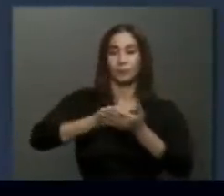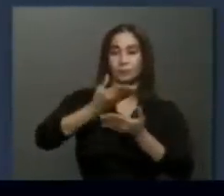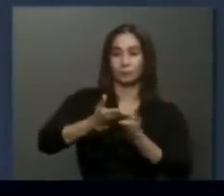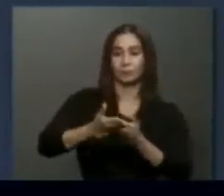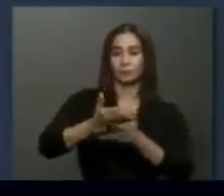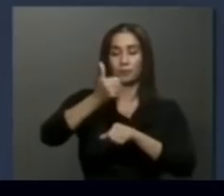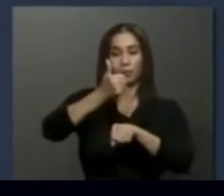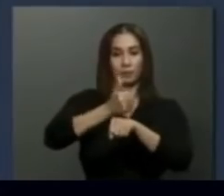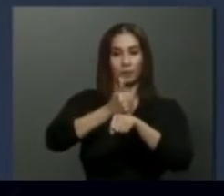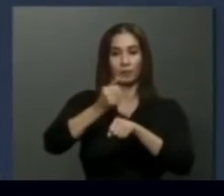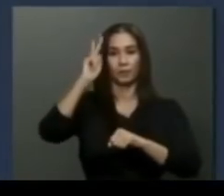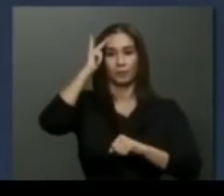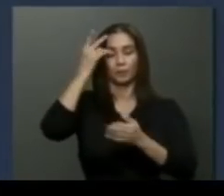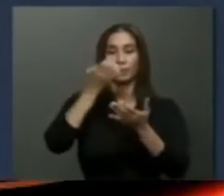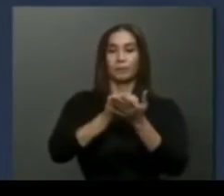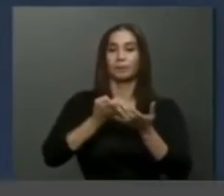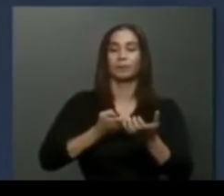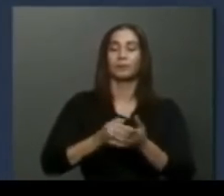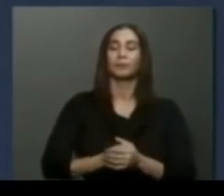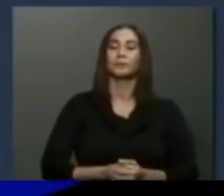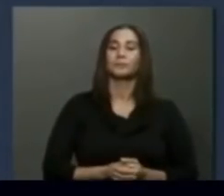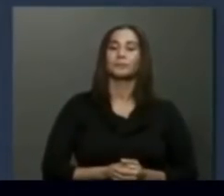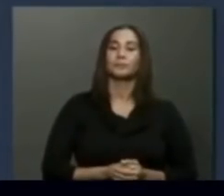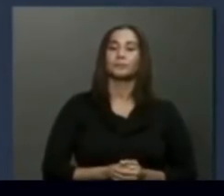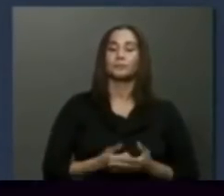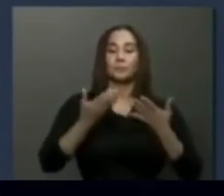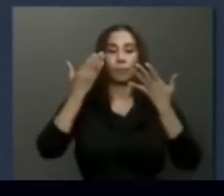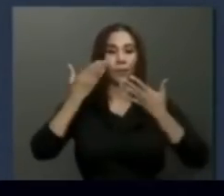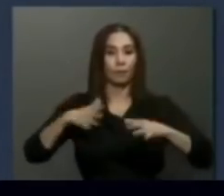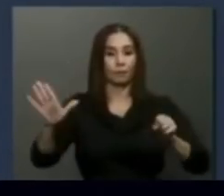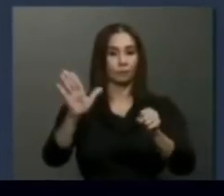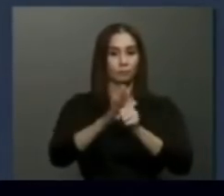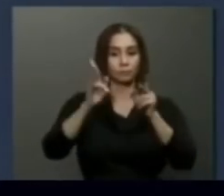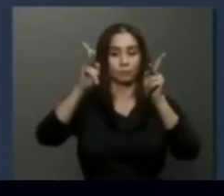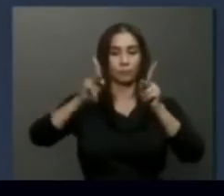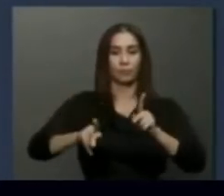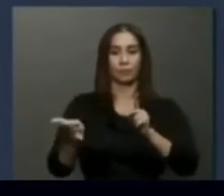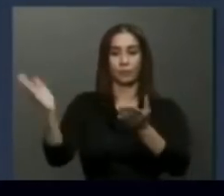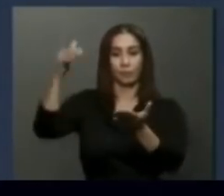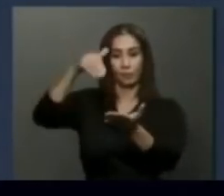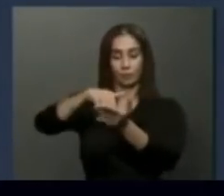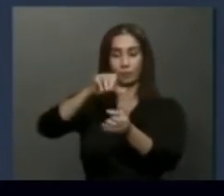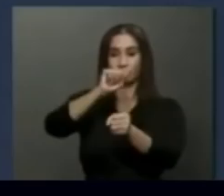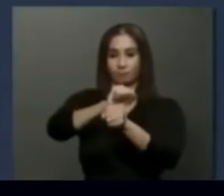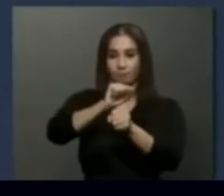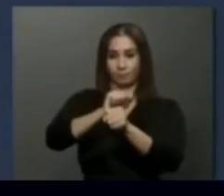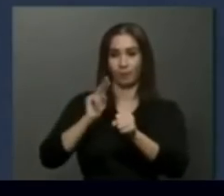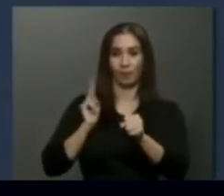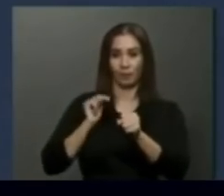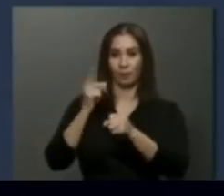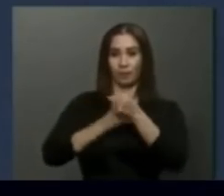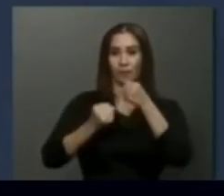y fundamentalmente la política económica. Ya el total de personas empleadas en noviembre de este